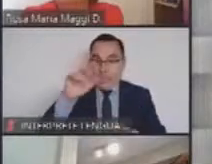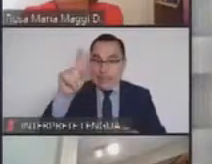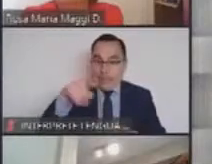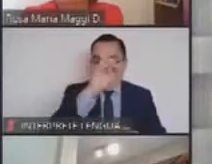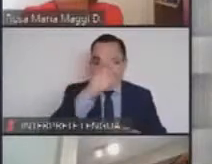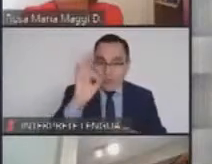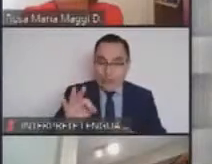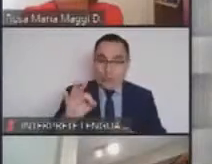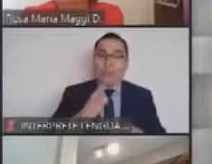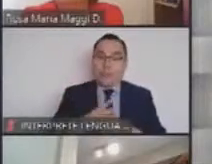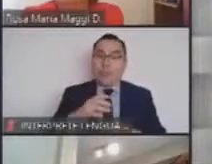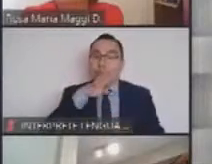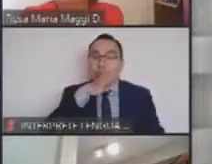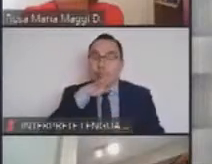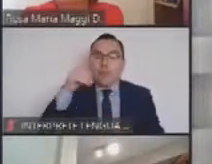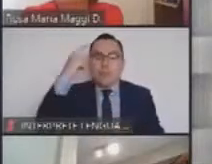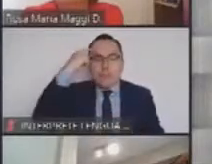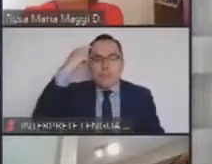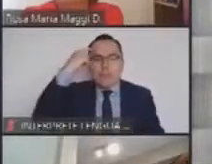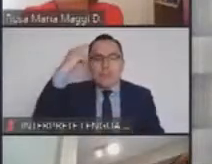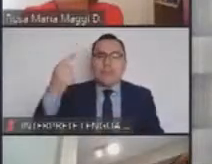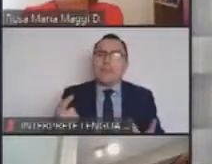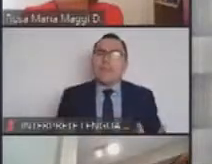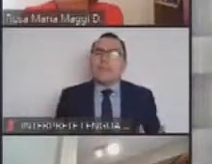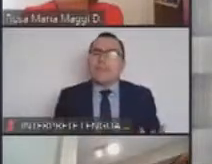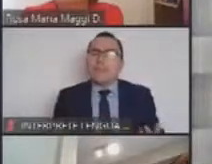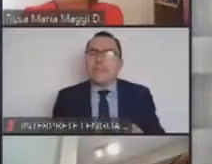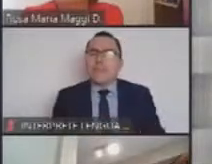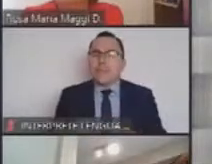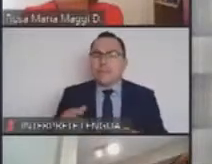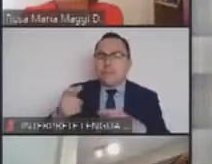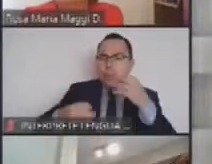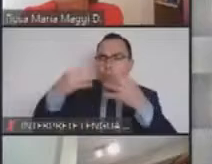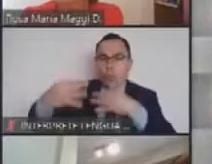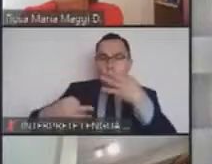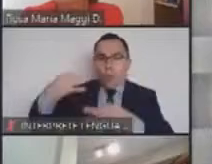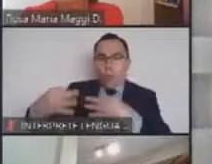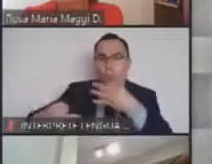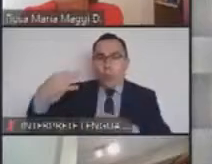usuarios consideraban que los procesos judiciales son